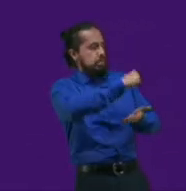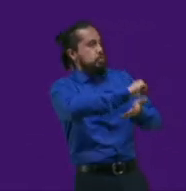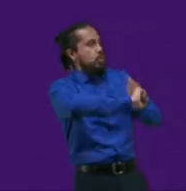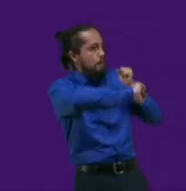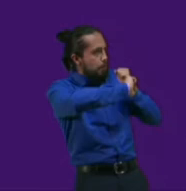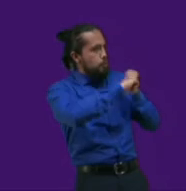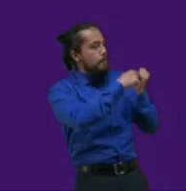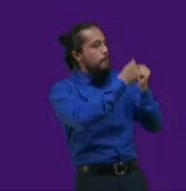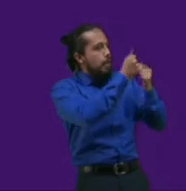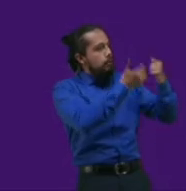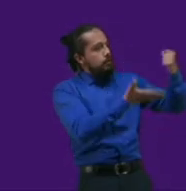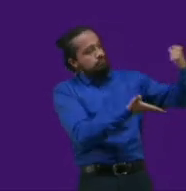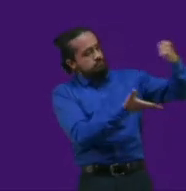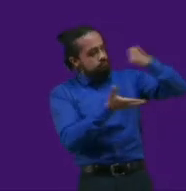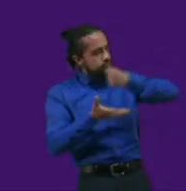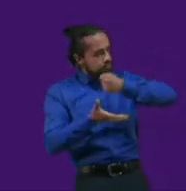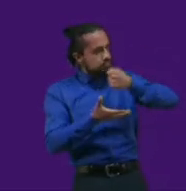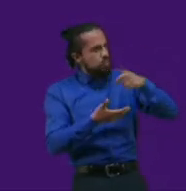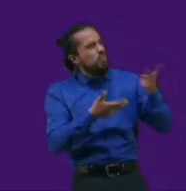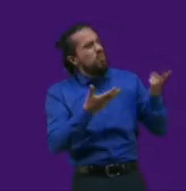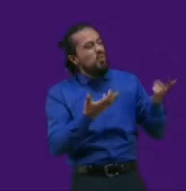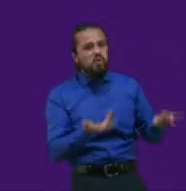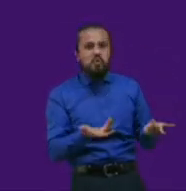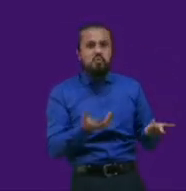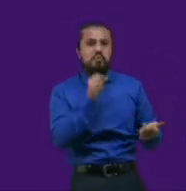Bueno, lo primero es